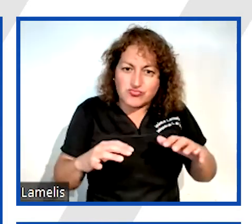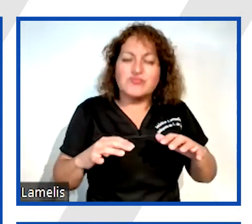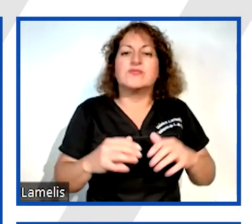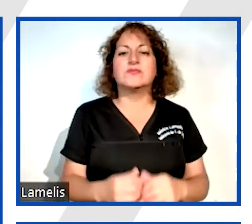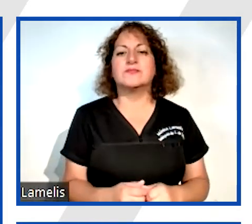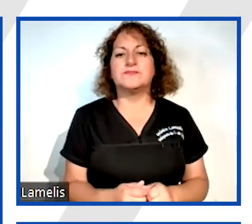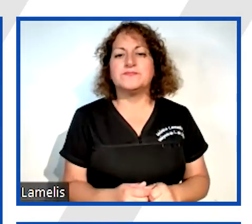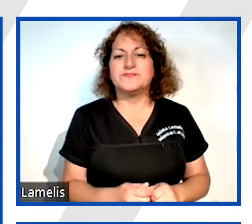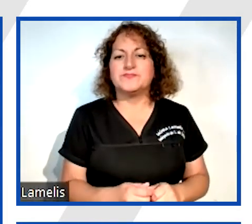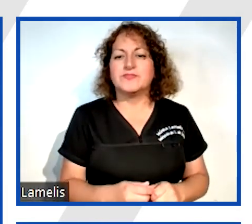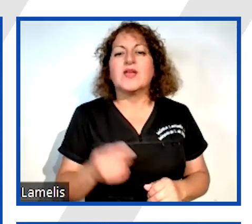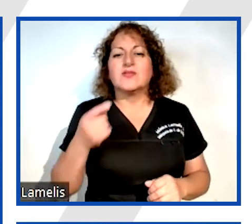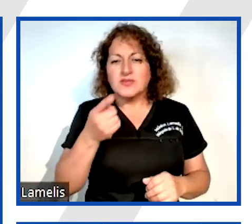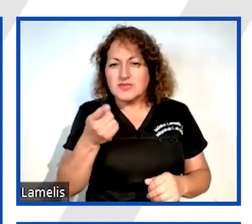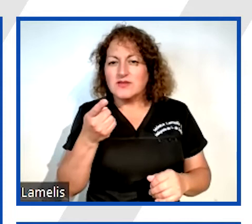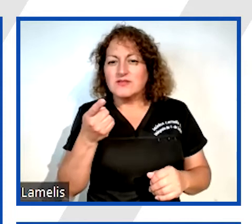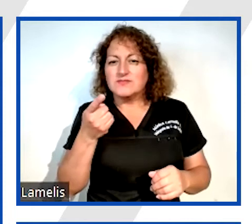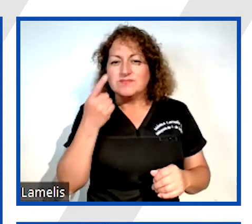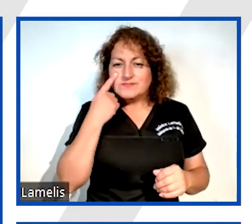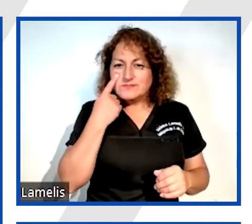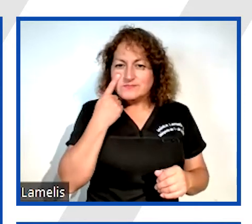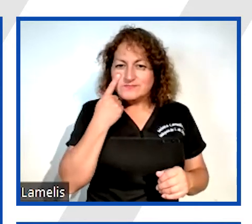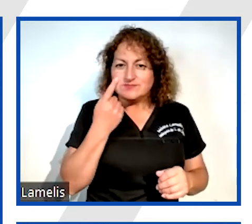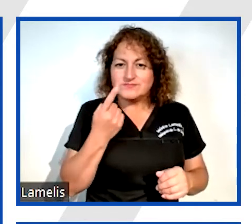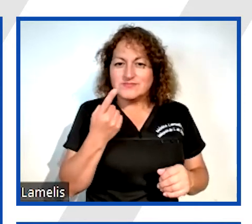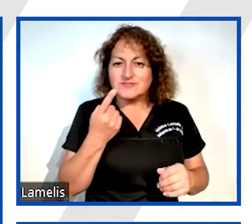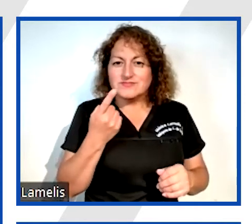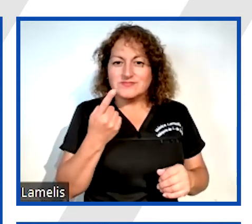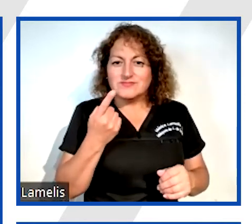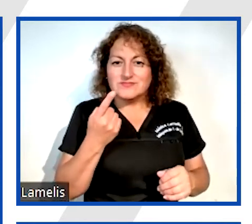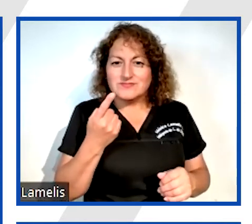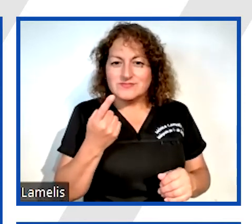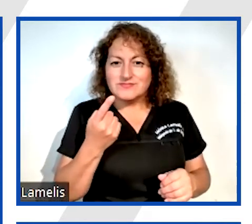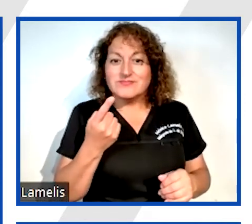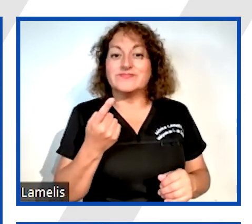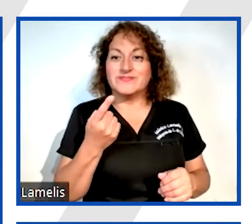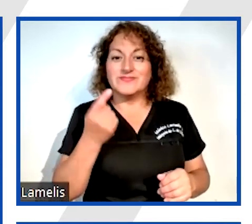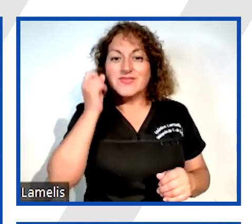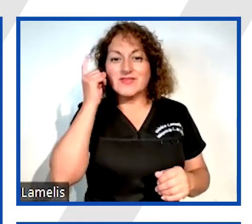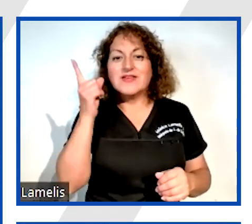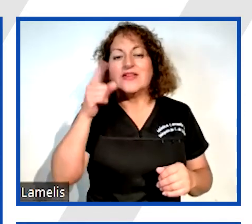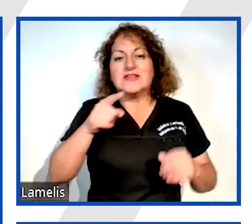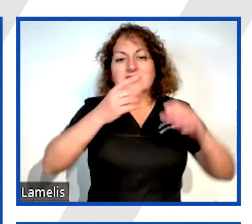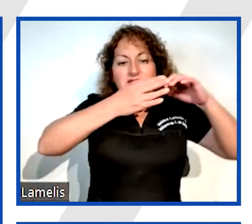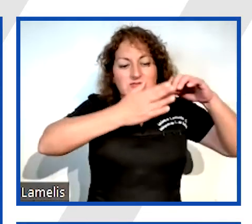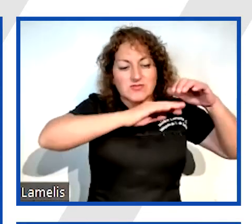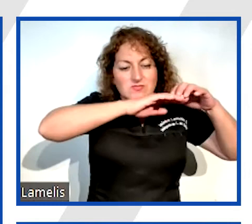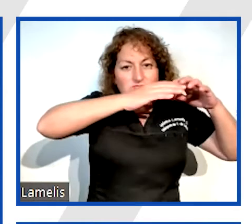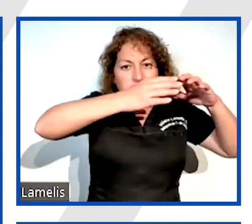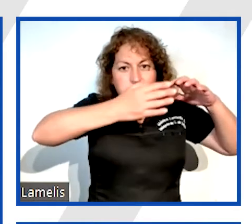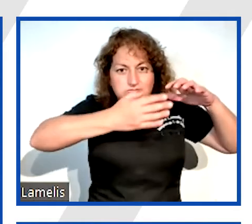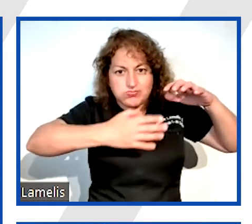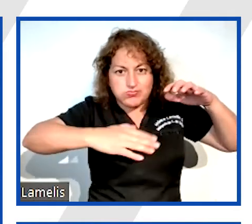para que como una comparación con el siguiente gráfico de anses en cuenta que queda como ese cráter que es como una subidita en